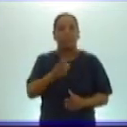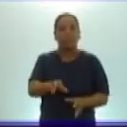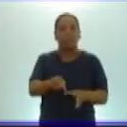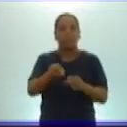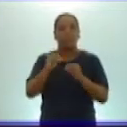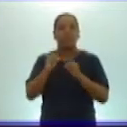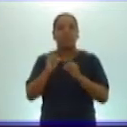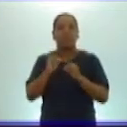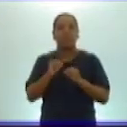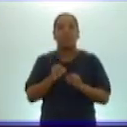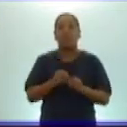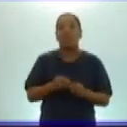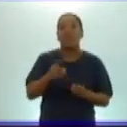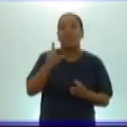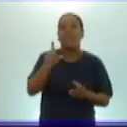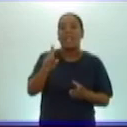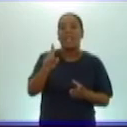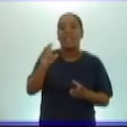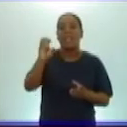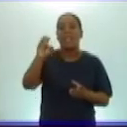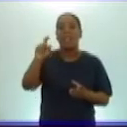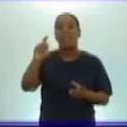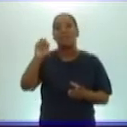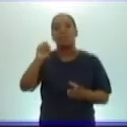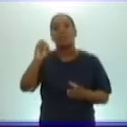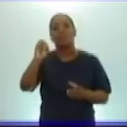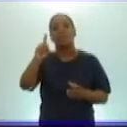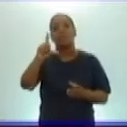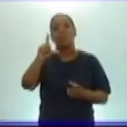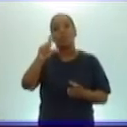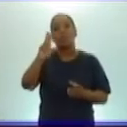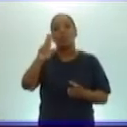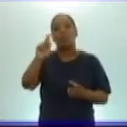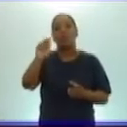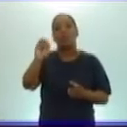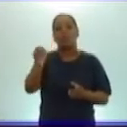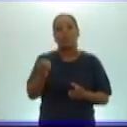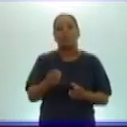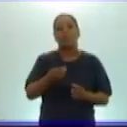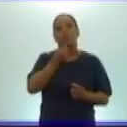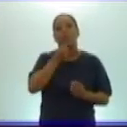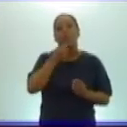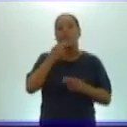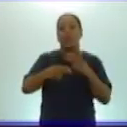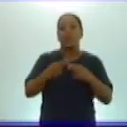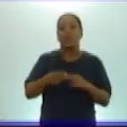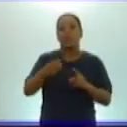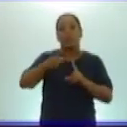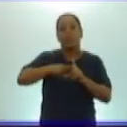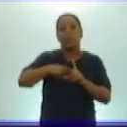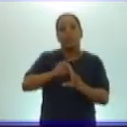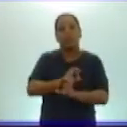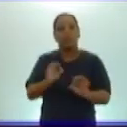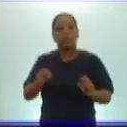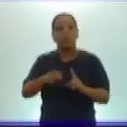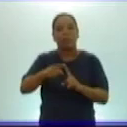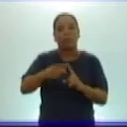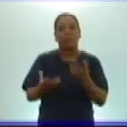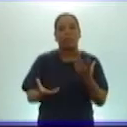soluto. La vaporización se puede realizar a temperatura ambiente o con calentamiento. Entonces veamos el siguiente